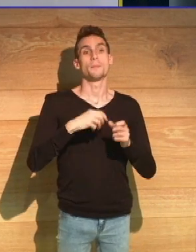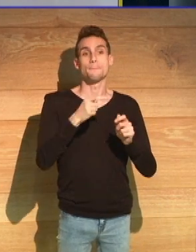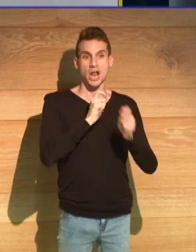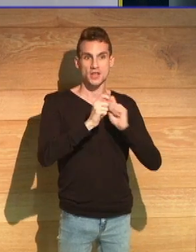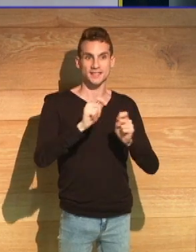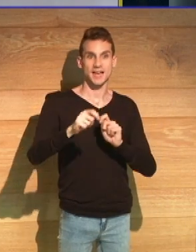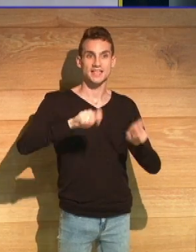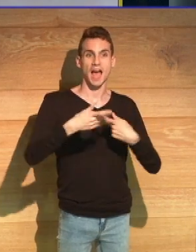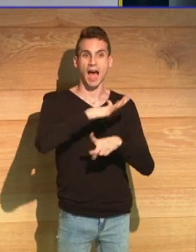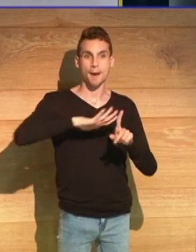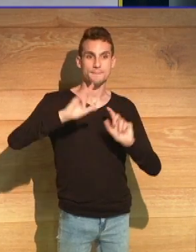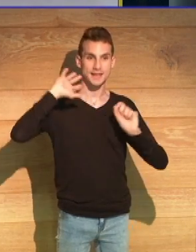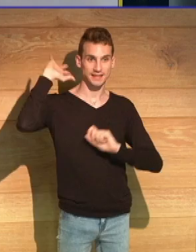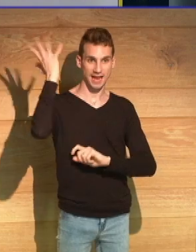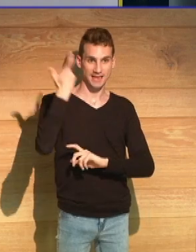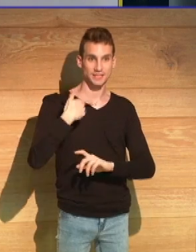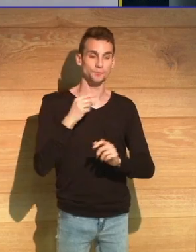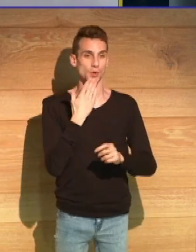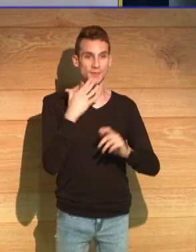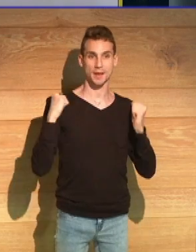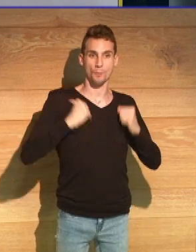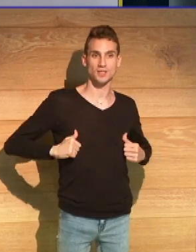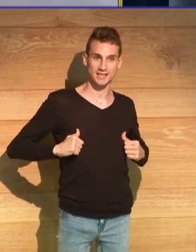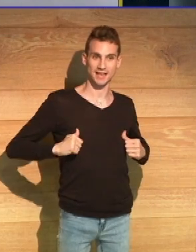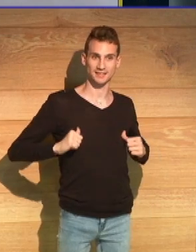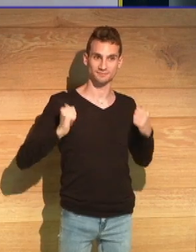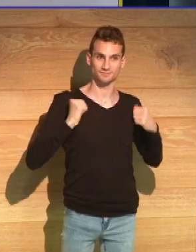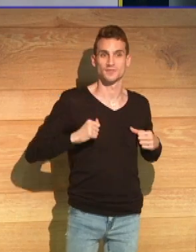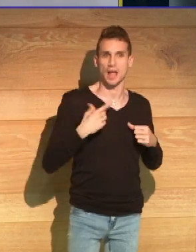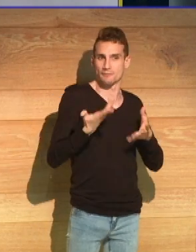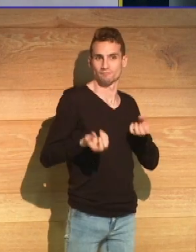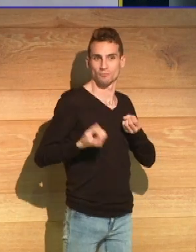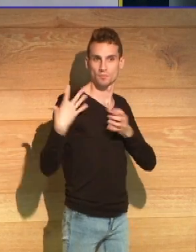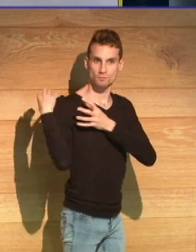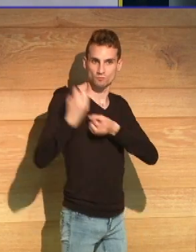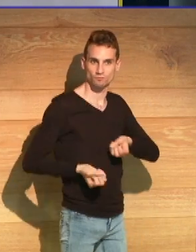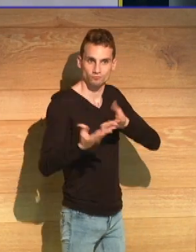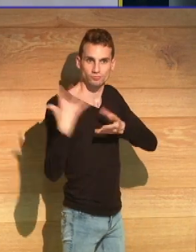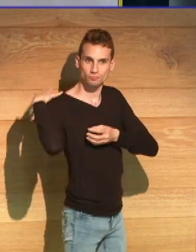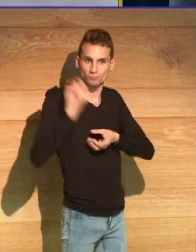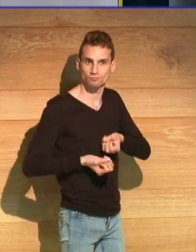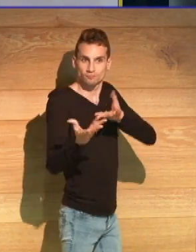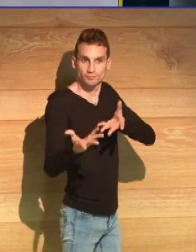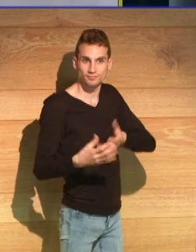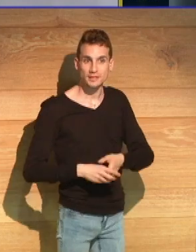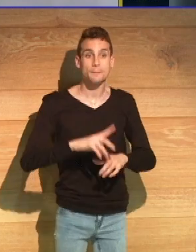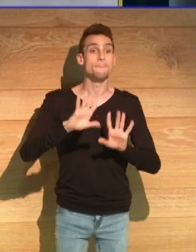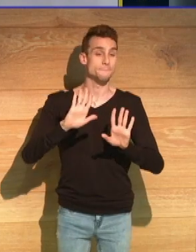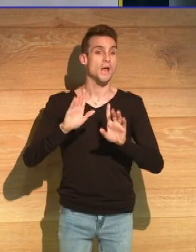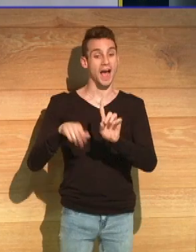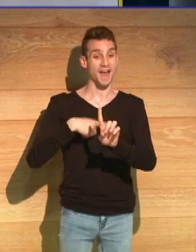llevamos aparejado como una mochila, ¿no? Llevamos una mochila de que no solamente contamos cosas, sino que además